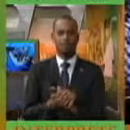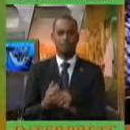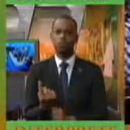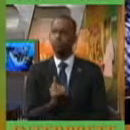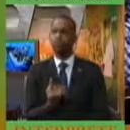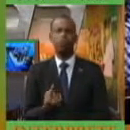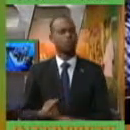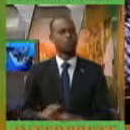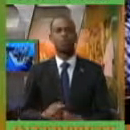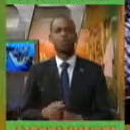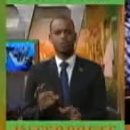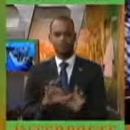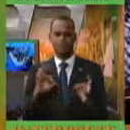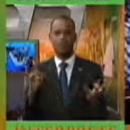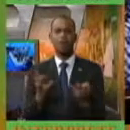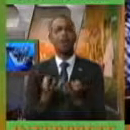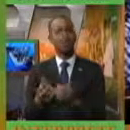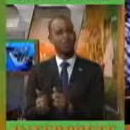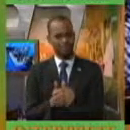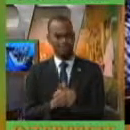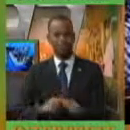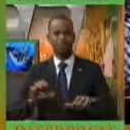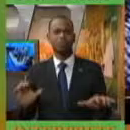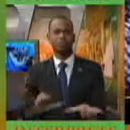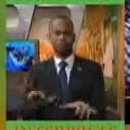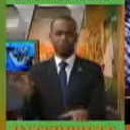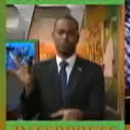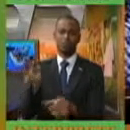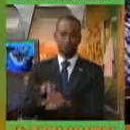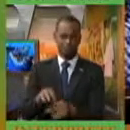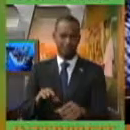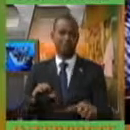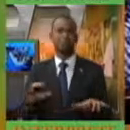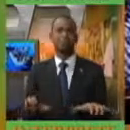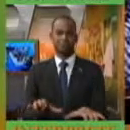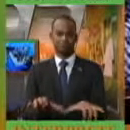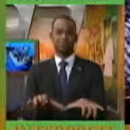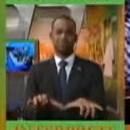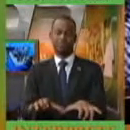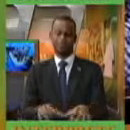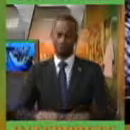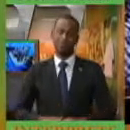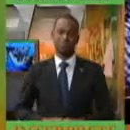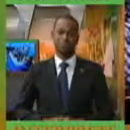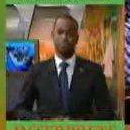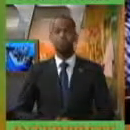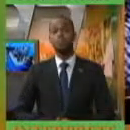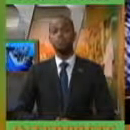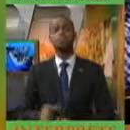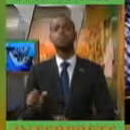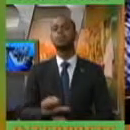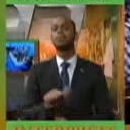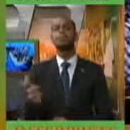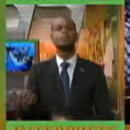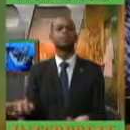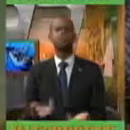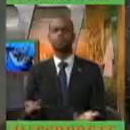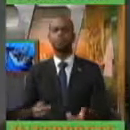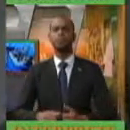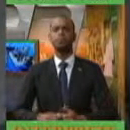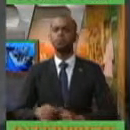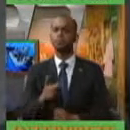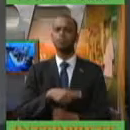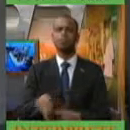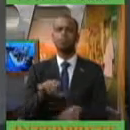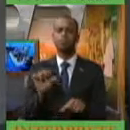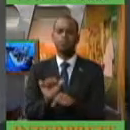solo, que vaya la familia con él a ejercer el derecho al voto, sin duda alguna. Entre otras cosas, igual estamos trabajando